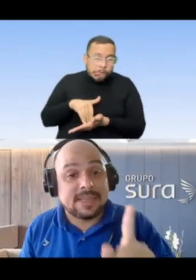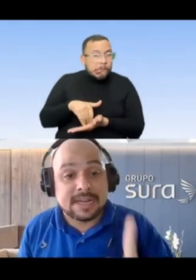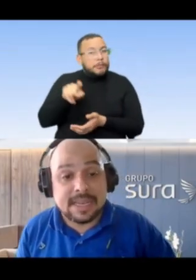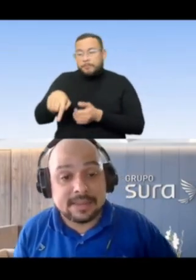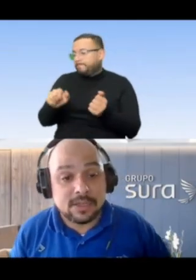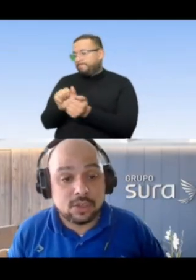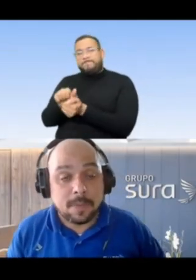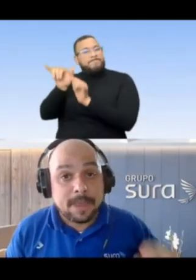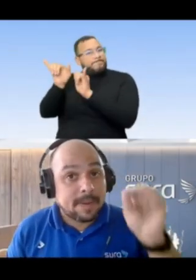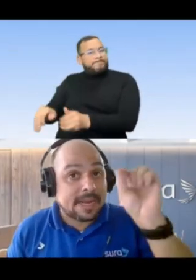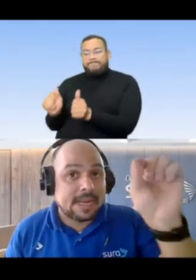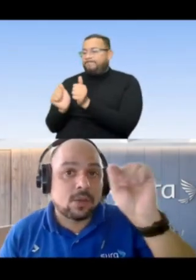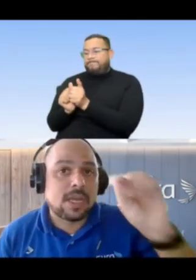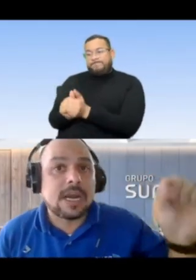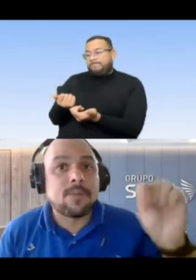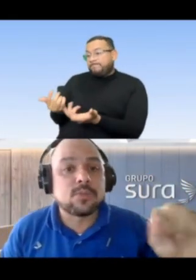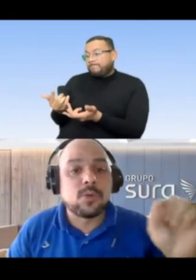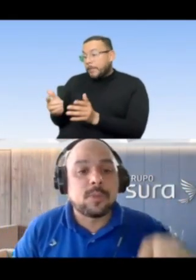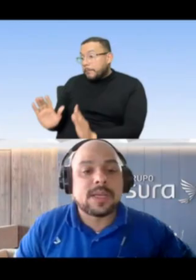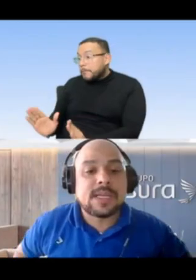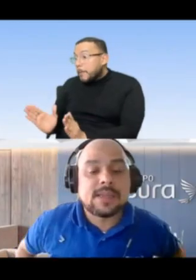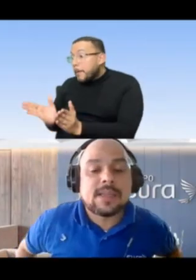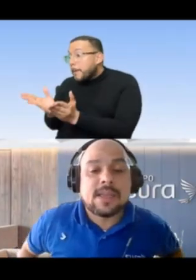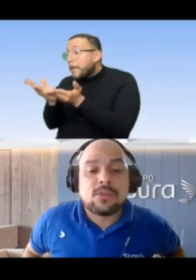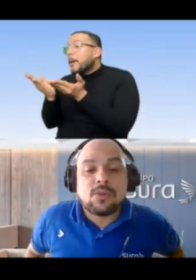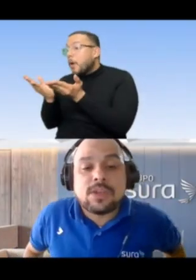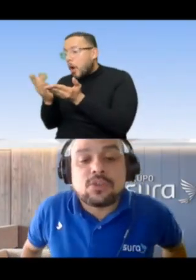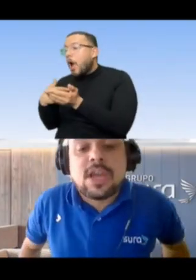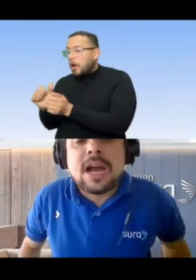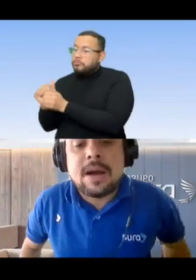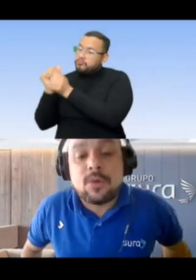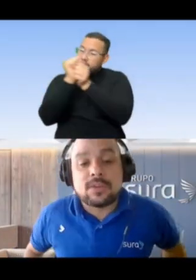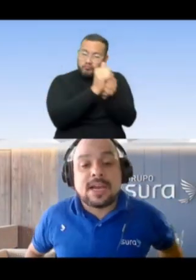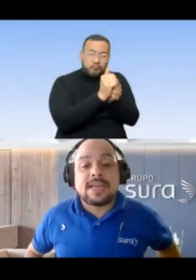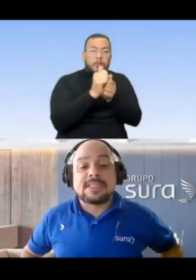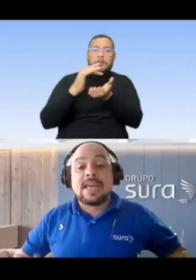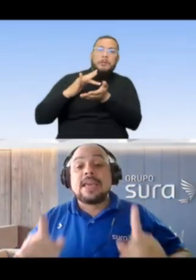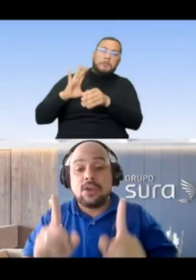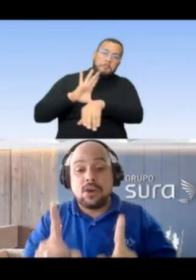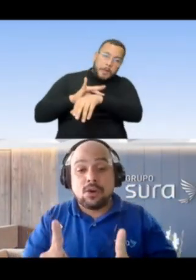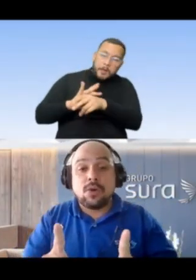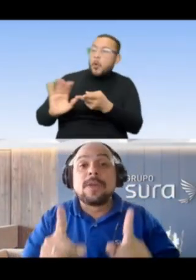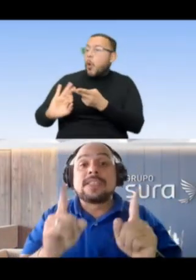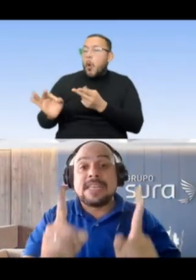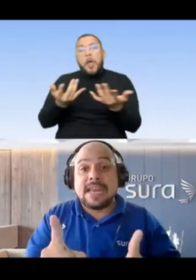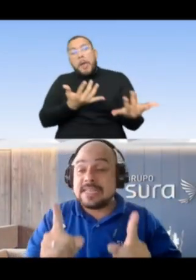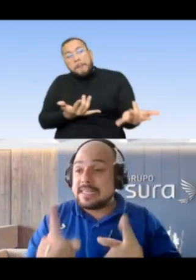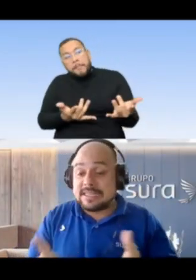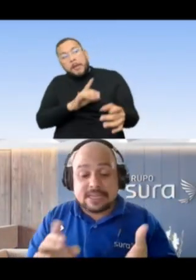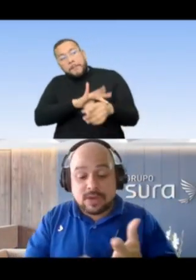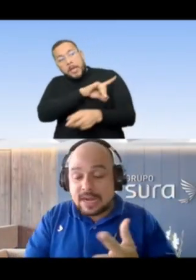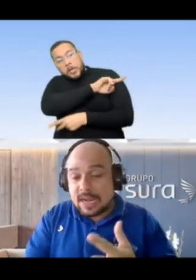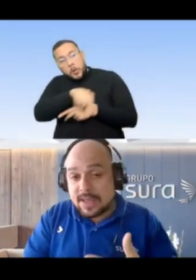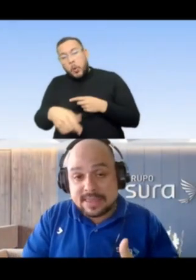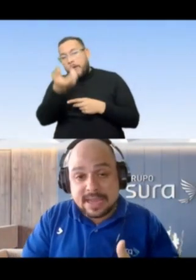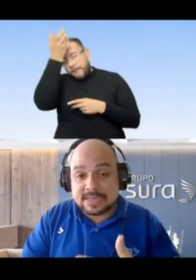acompañarlo para brindarle atención, para que lo tengamos muy presente dentro de esos abordajes. Y ojo, si necesita ayudar a